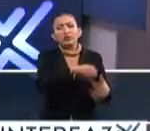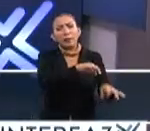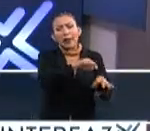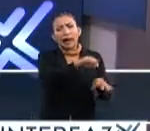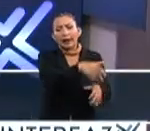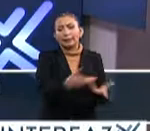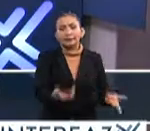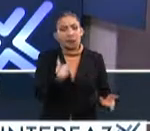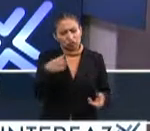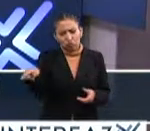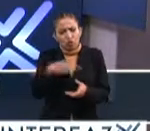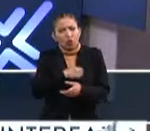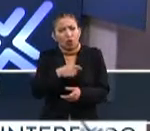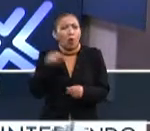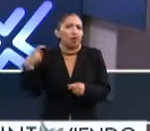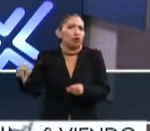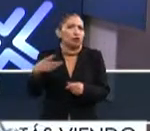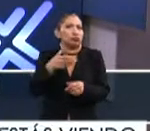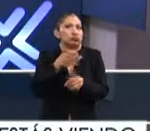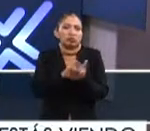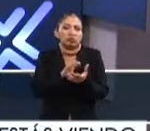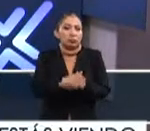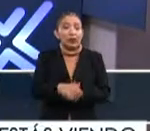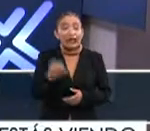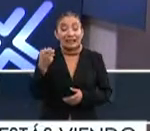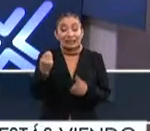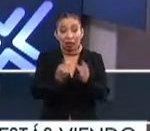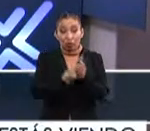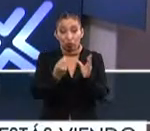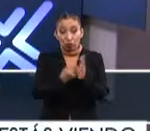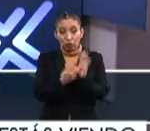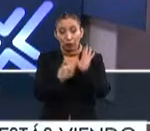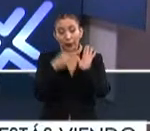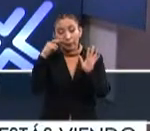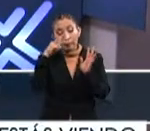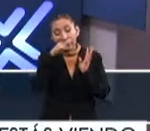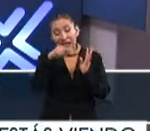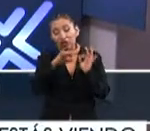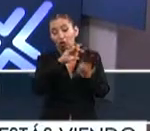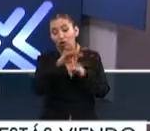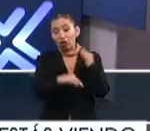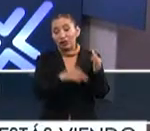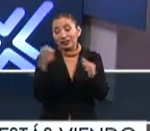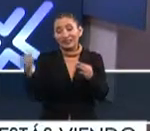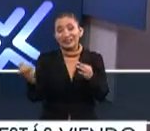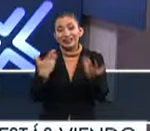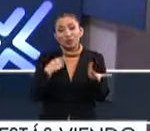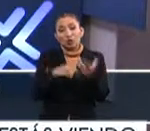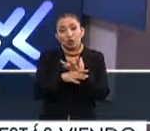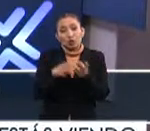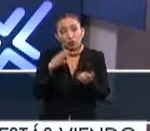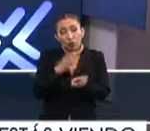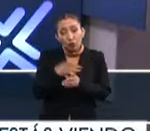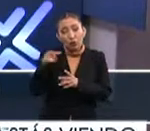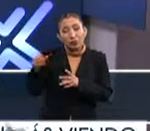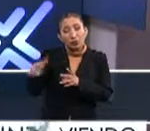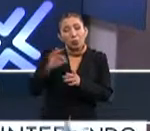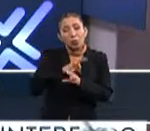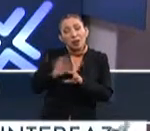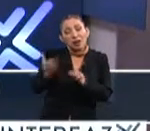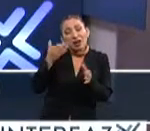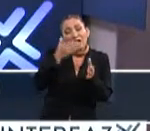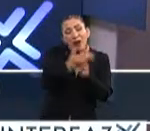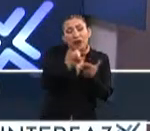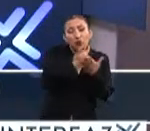de expresar esa generosidad. Entonces, este curso pone en perspectiva todas estas pasiones, pone también en